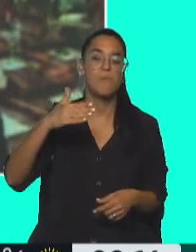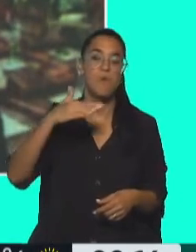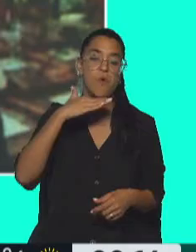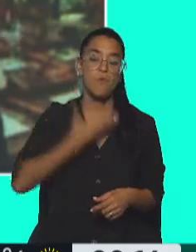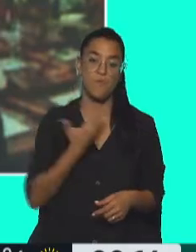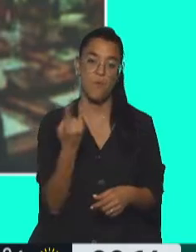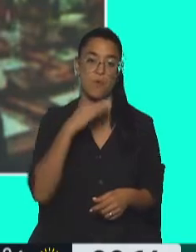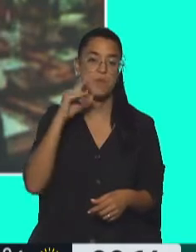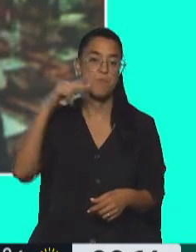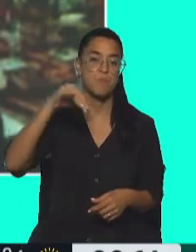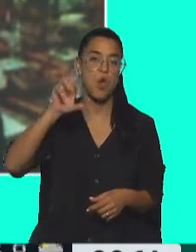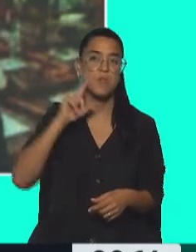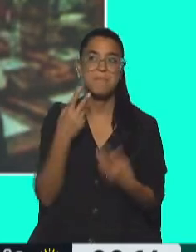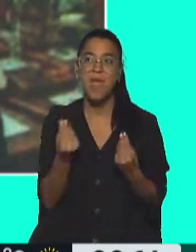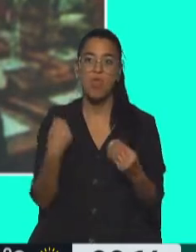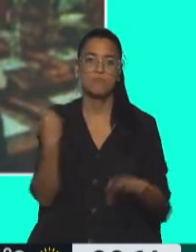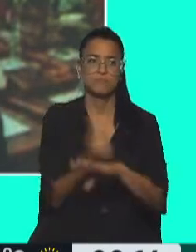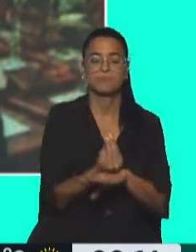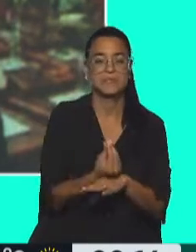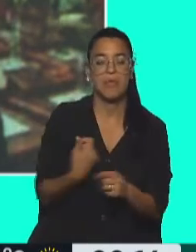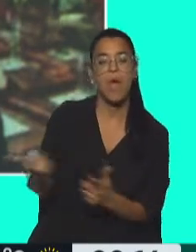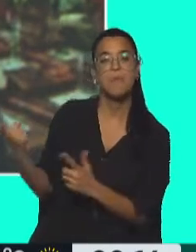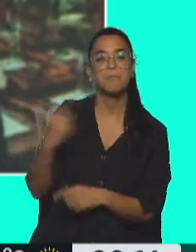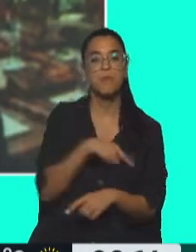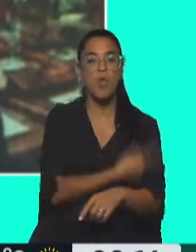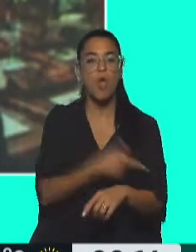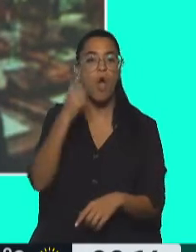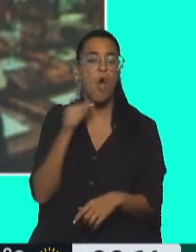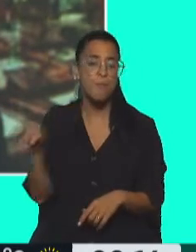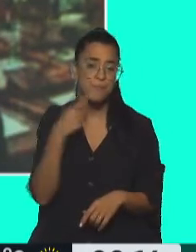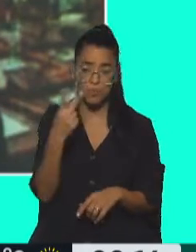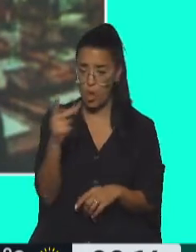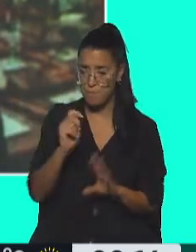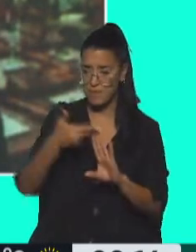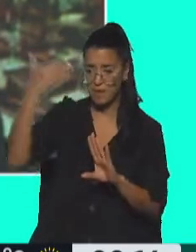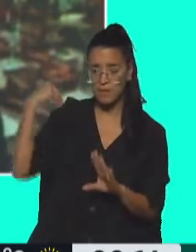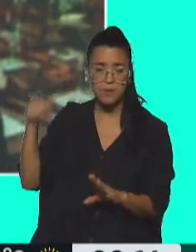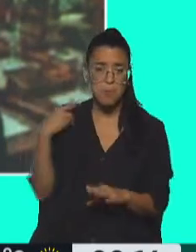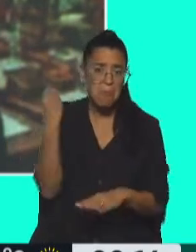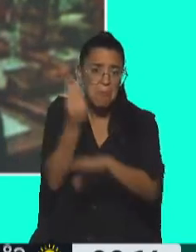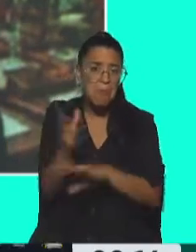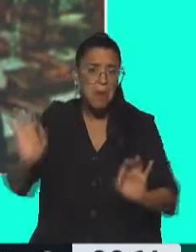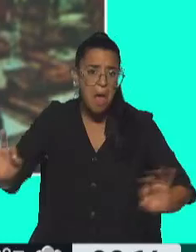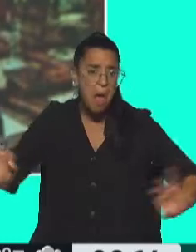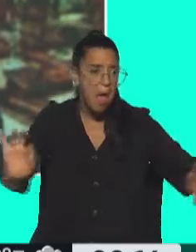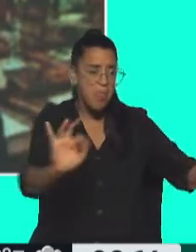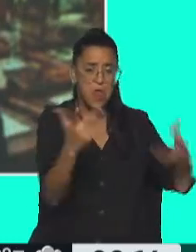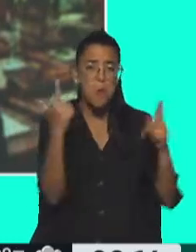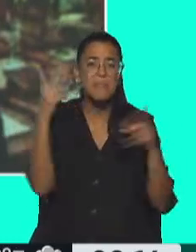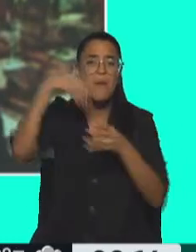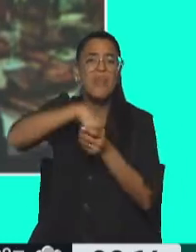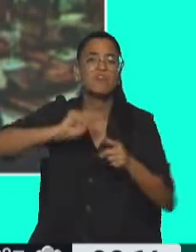ella asumiera el poder, dándole el poder a un hombre que hasta hace 2 meses atrás no figuraba en ningún sondeo